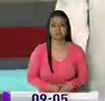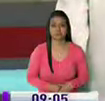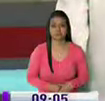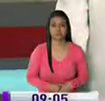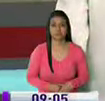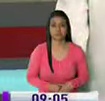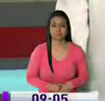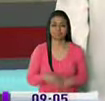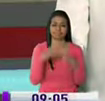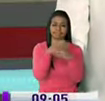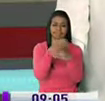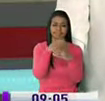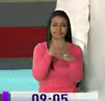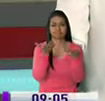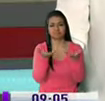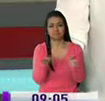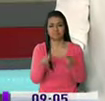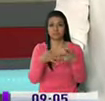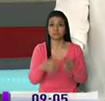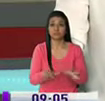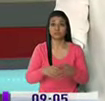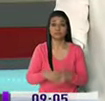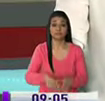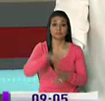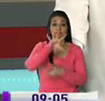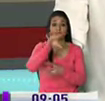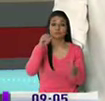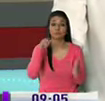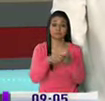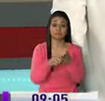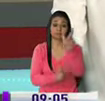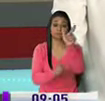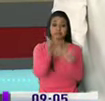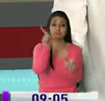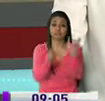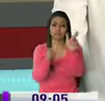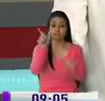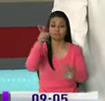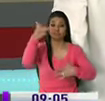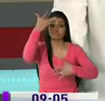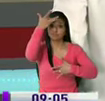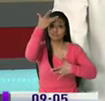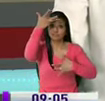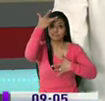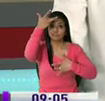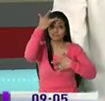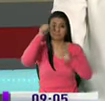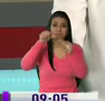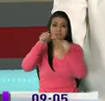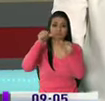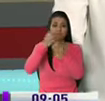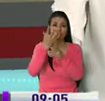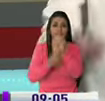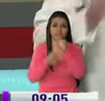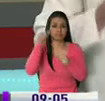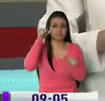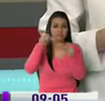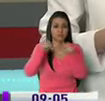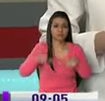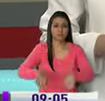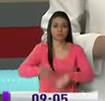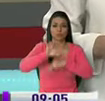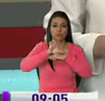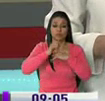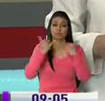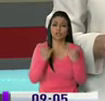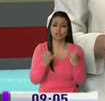Se calcula que son aproximadamente 50.000 personas quienes sufren de Alzheimer en el Ecuador. Acompáñenos a